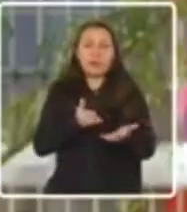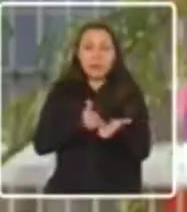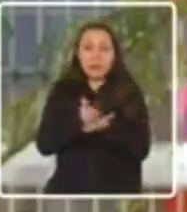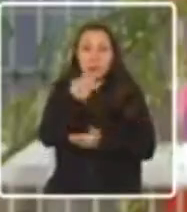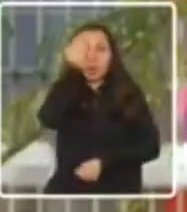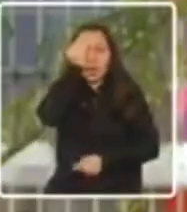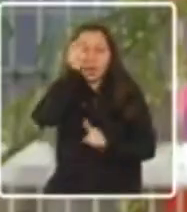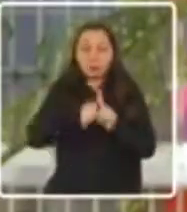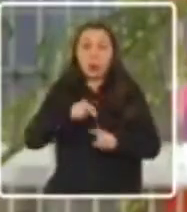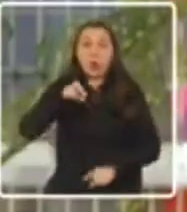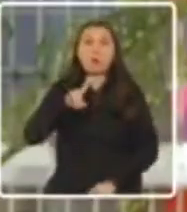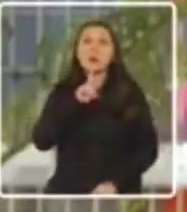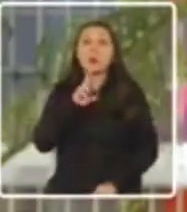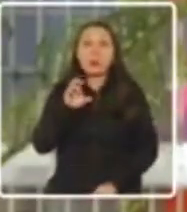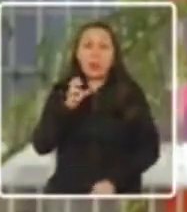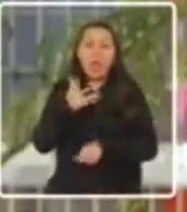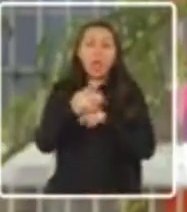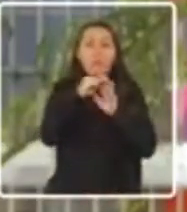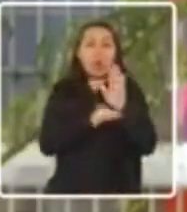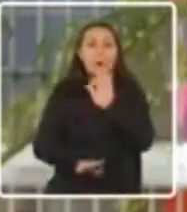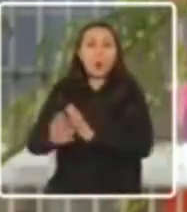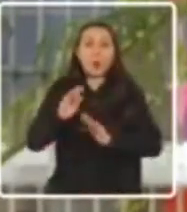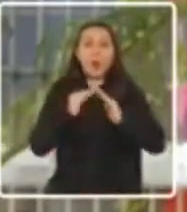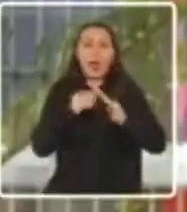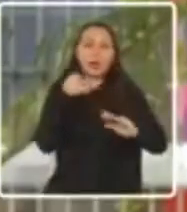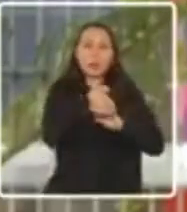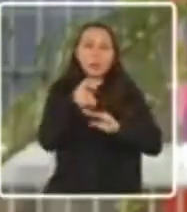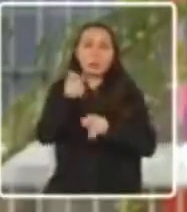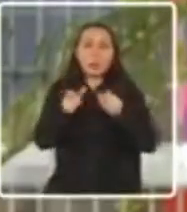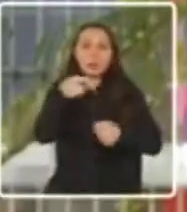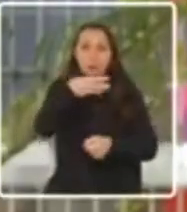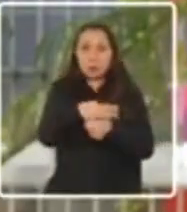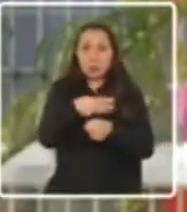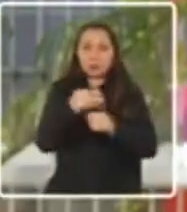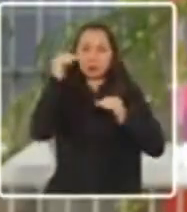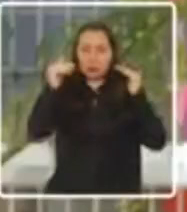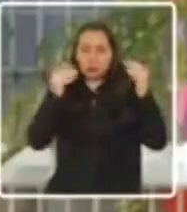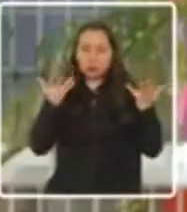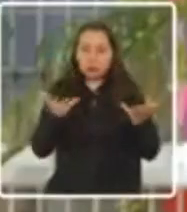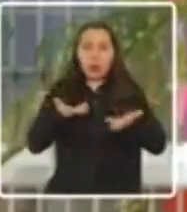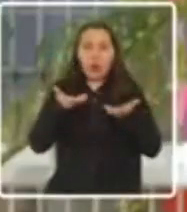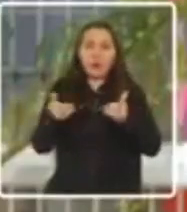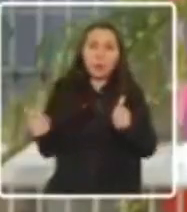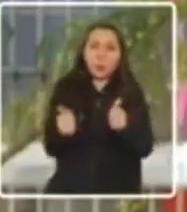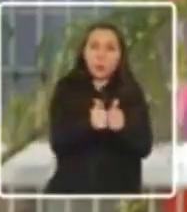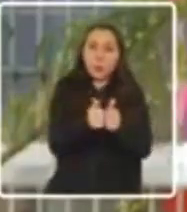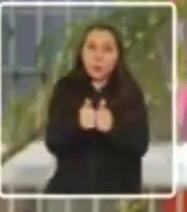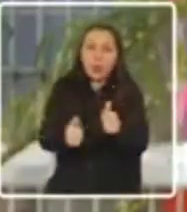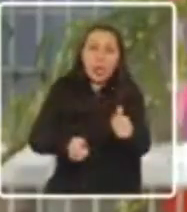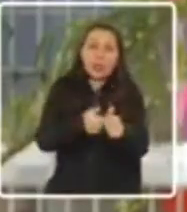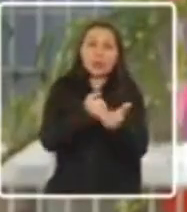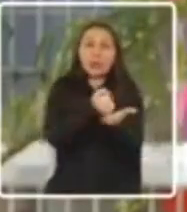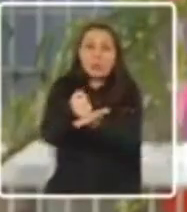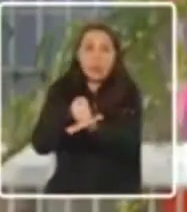partir de agosto, Putre contará con el programa de cuidados domiciliarios dirigidos a personas mayores, que ofrece compañía, asistencia